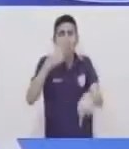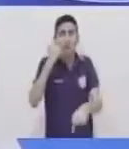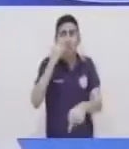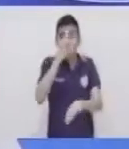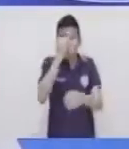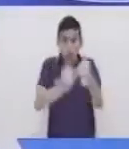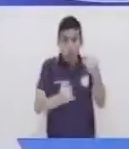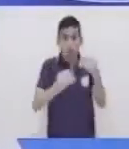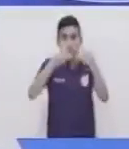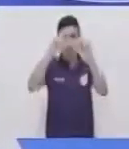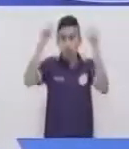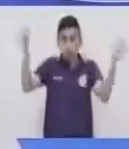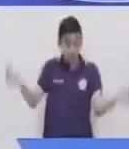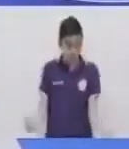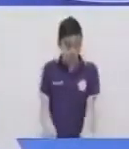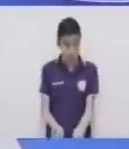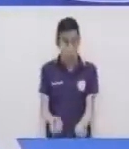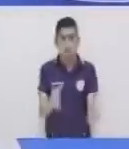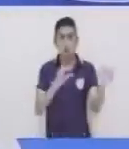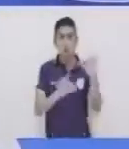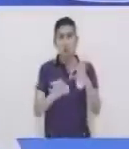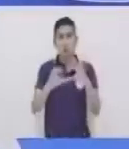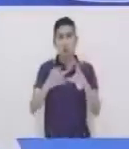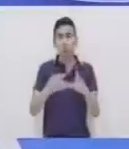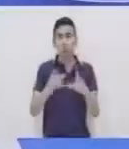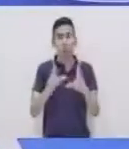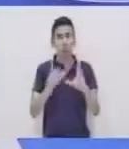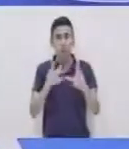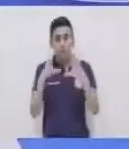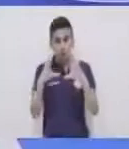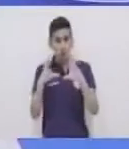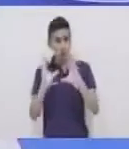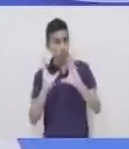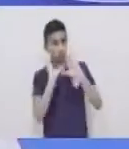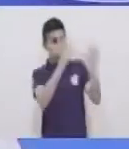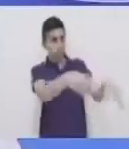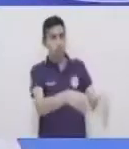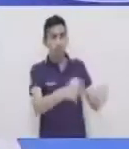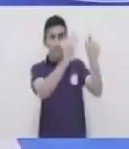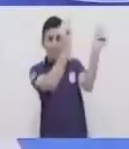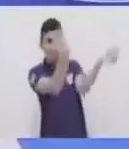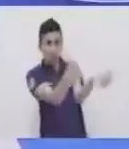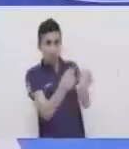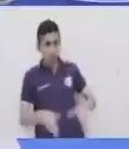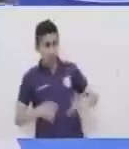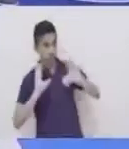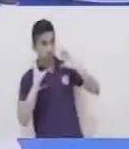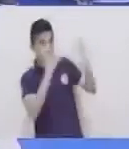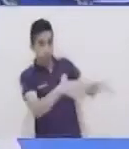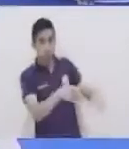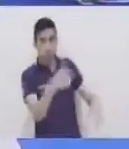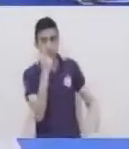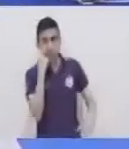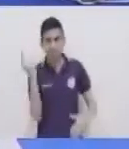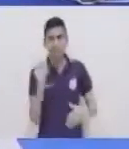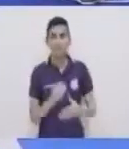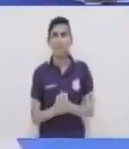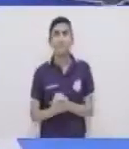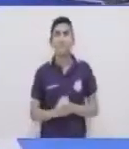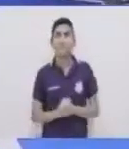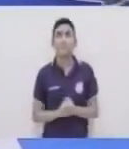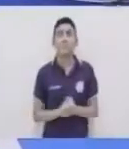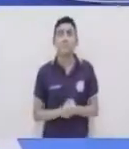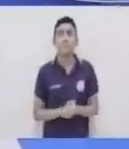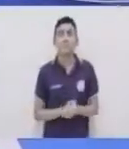de último vamos a lanzar la pelota grande adentro del círculo. Vamos a iniciar entonces. Esta